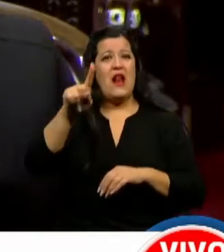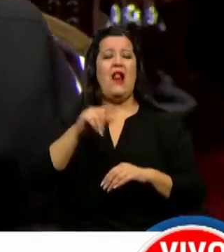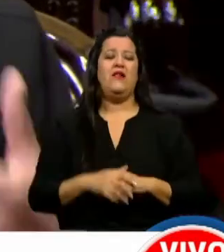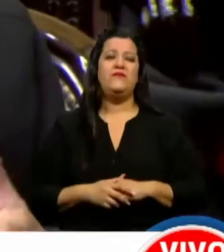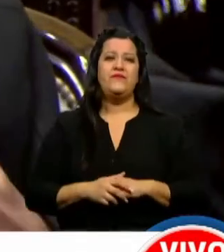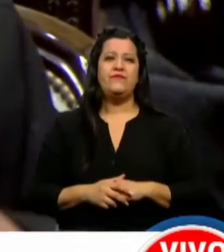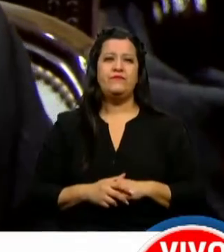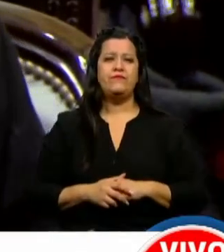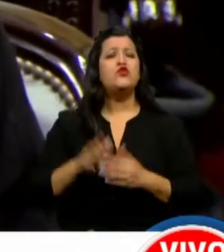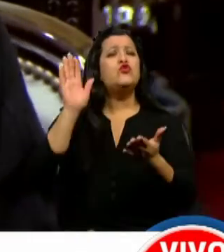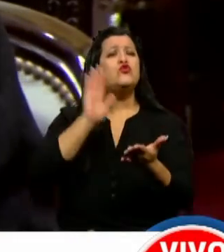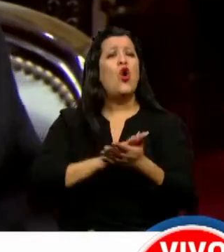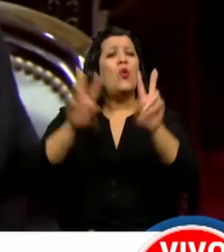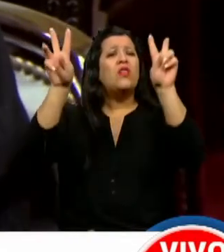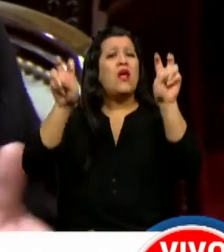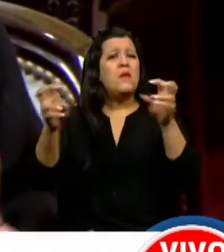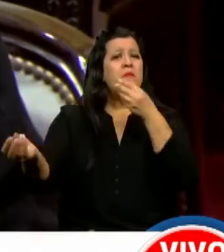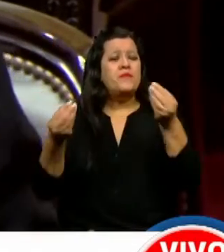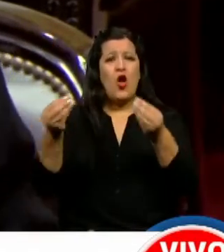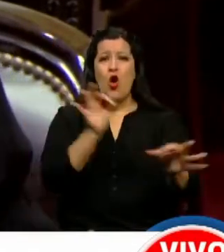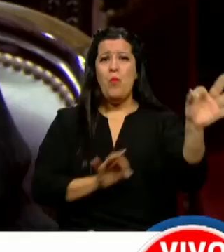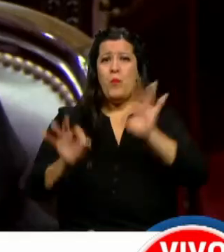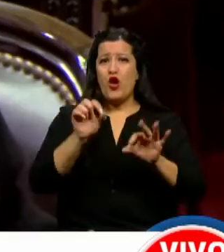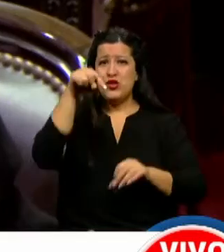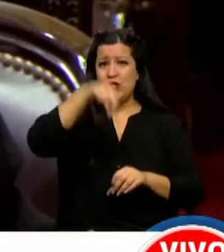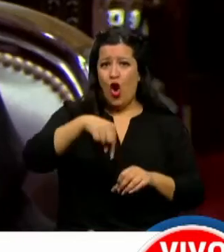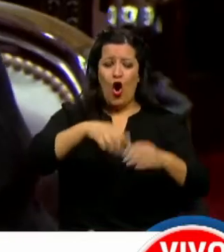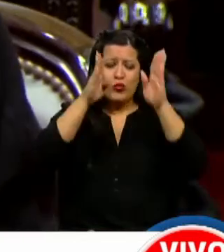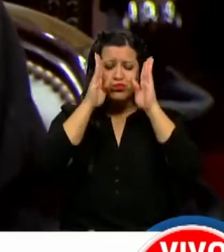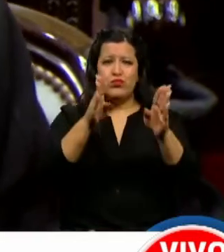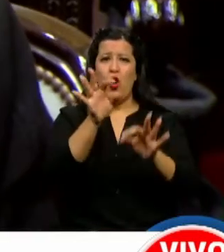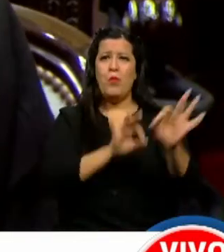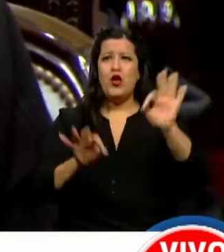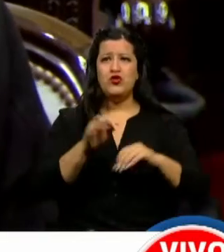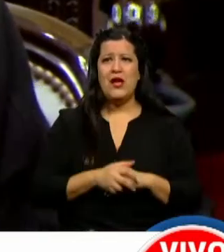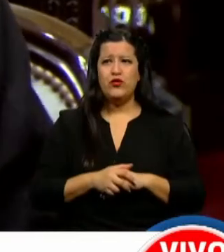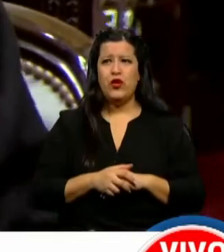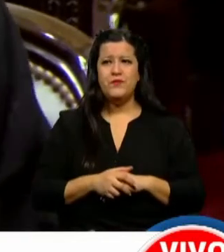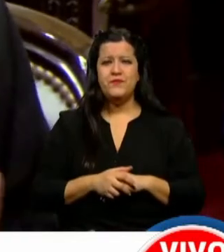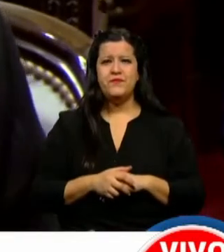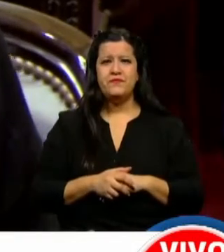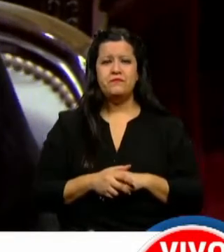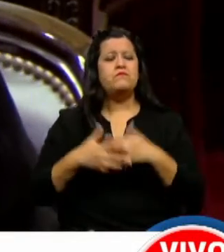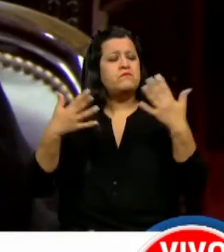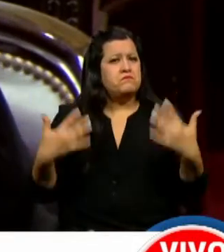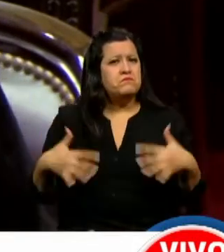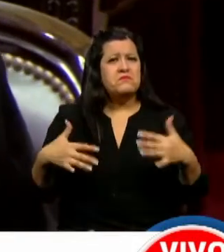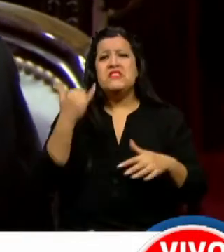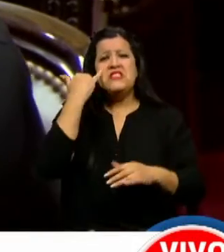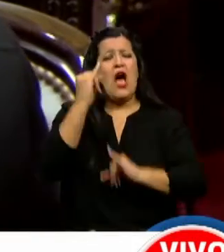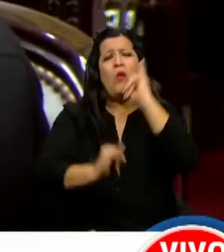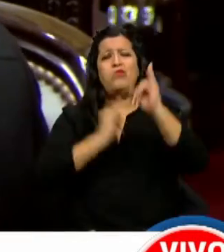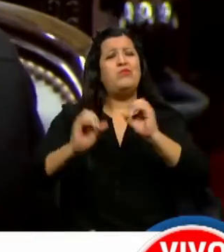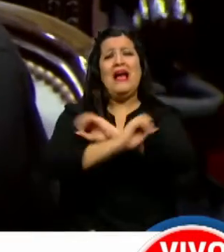Y finalmente, respecto al proyecto que nos ocupa, han sido excesivamente